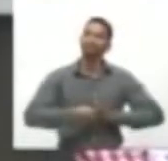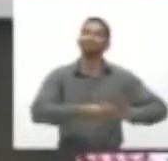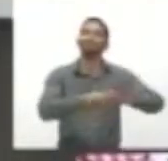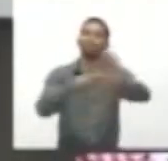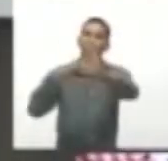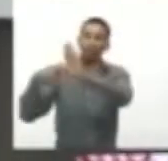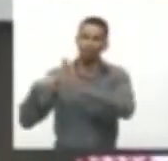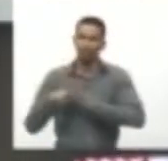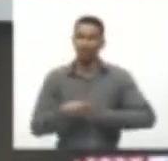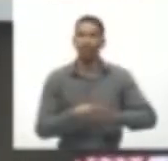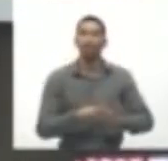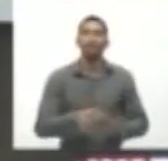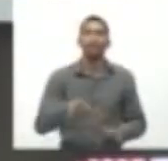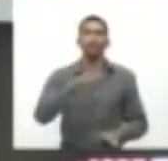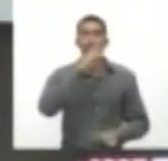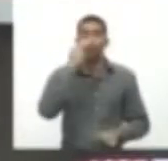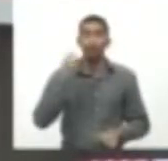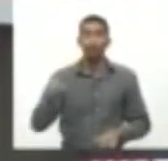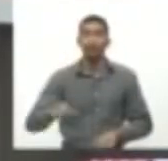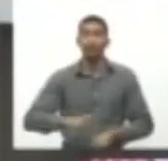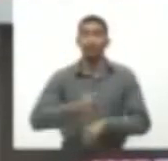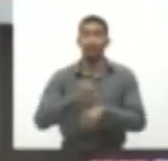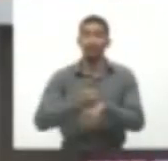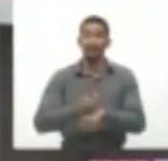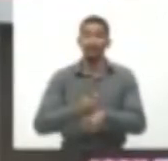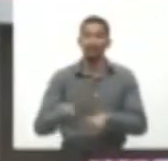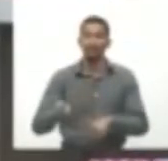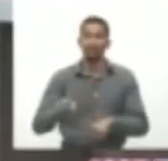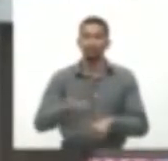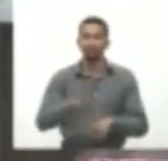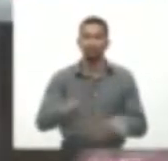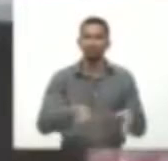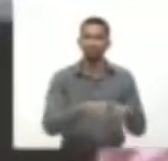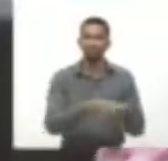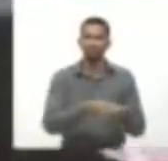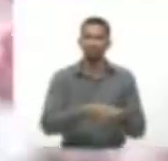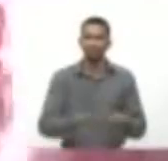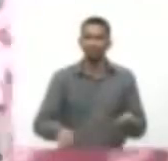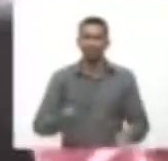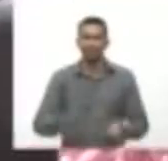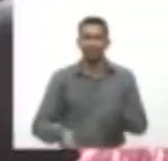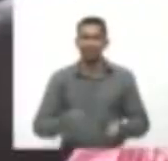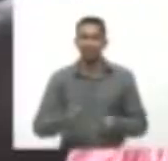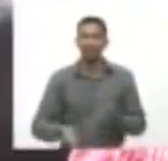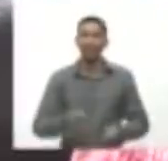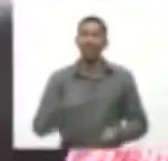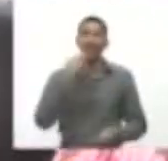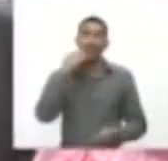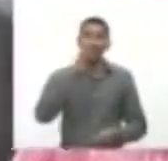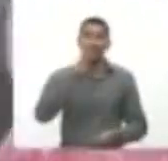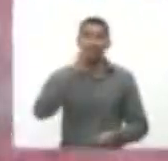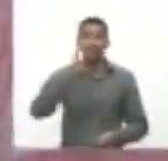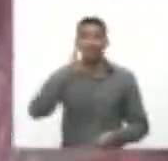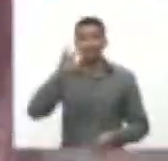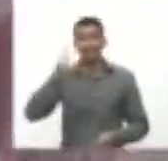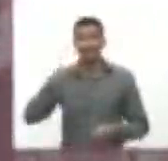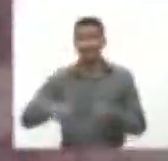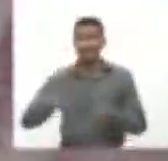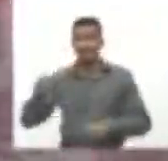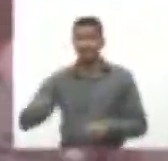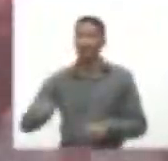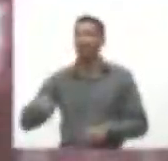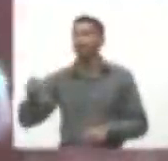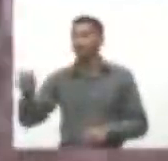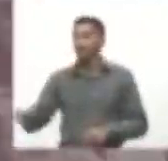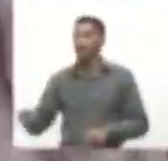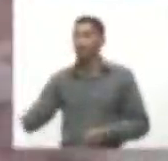su parte, Anderson Pacheco, director ejecutivo del Cienanato, resaltó que 23 aspirantes de diferentes municipios y una representante de las